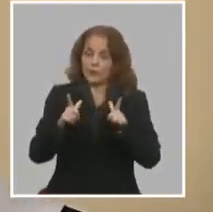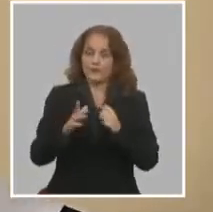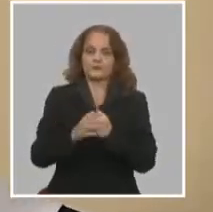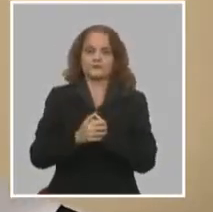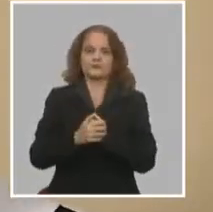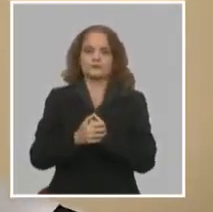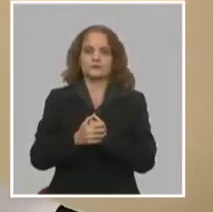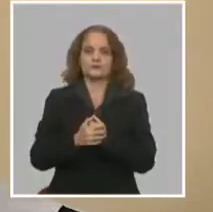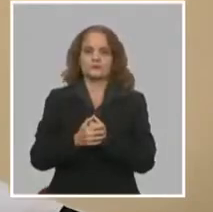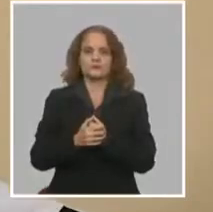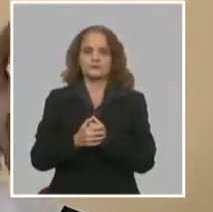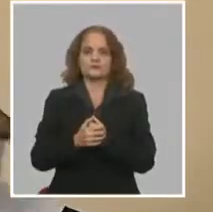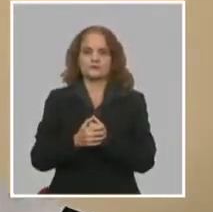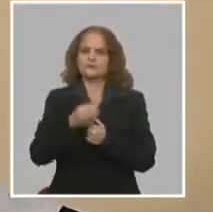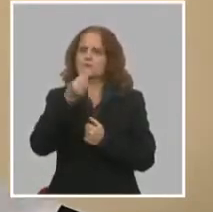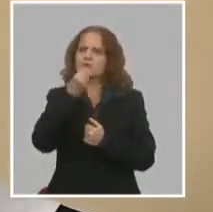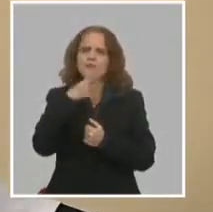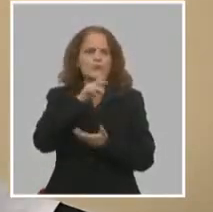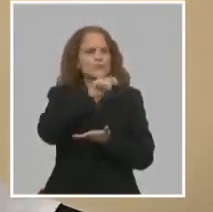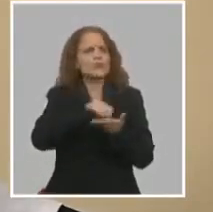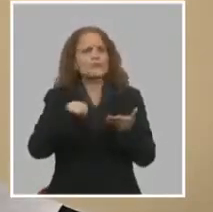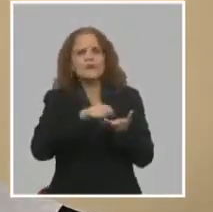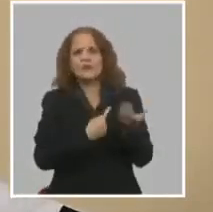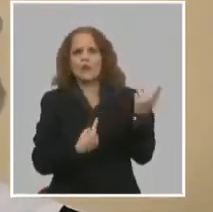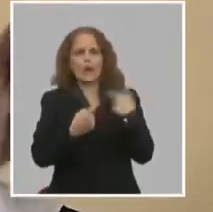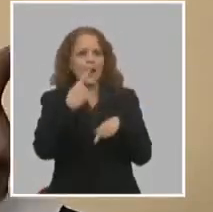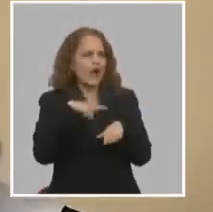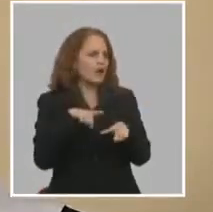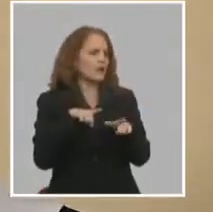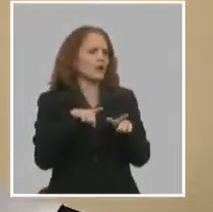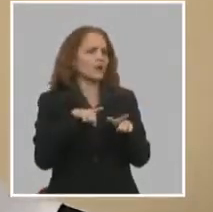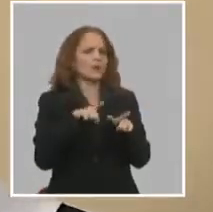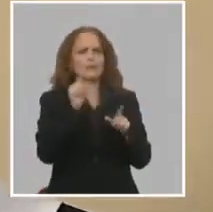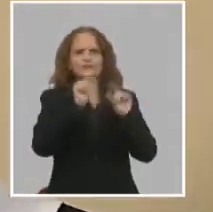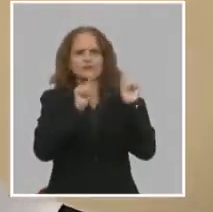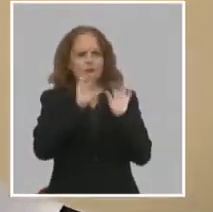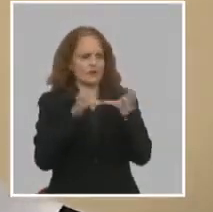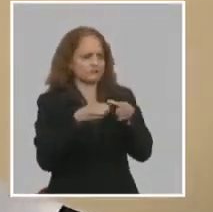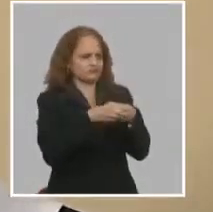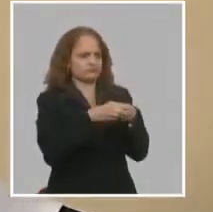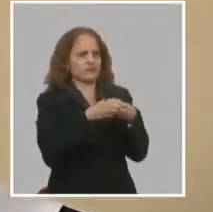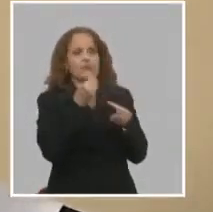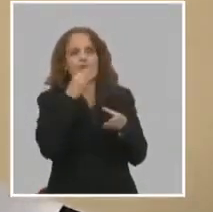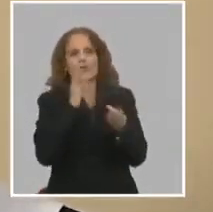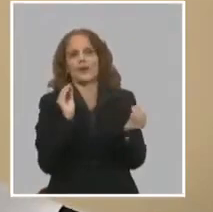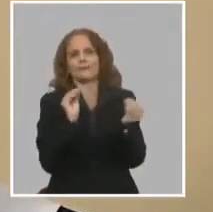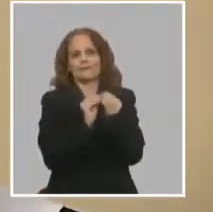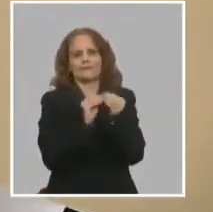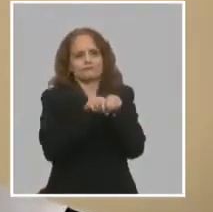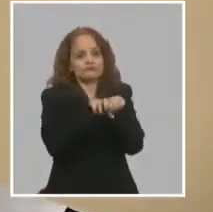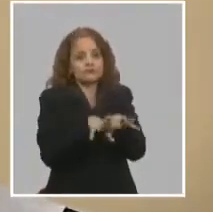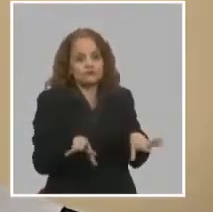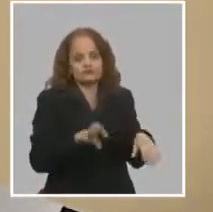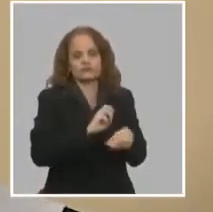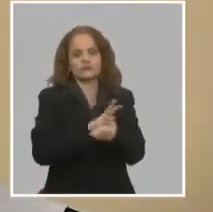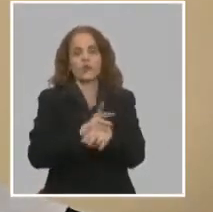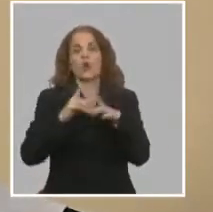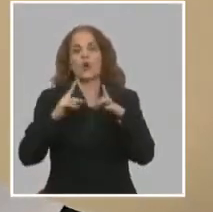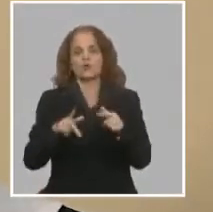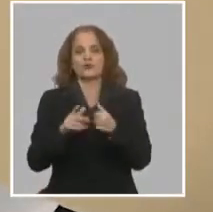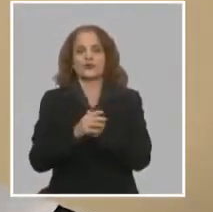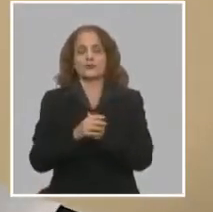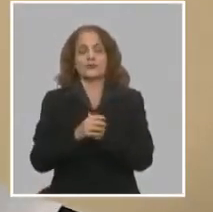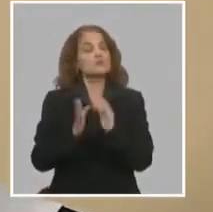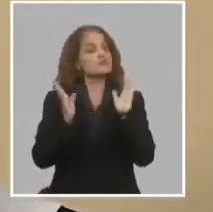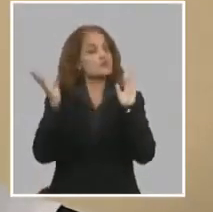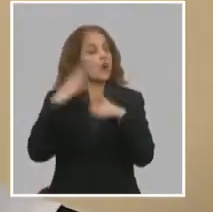evitemos cualquier actividad que pueda provocar el contagio, porque realmente esta situación no está controlada